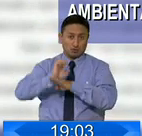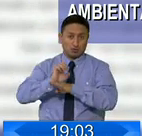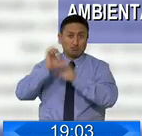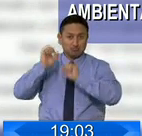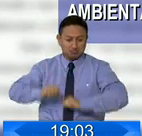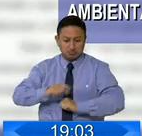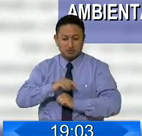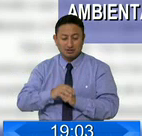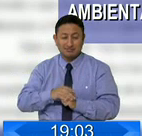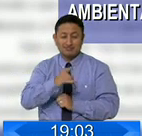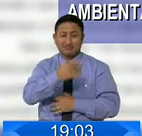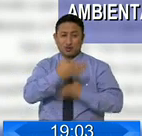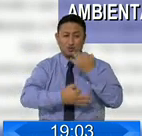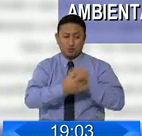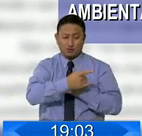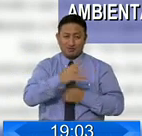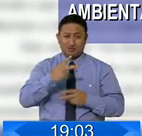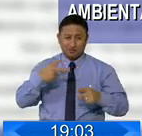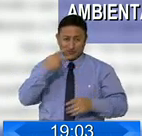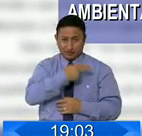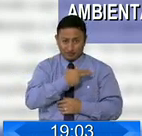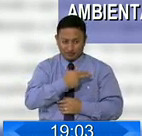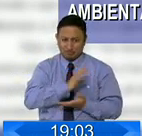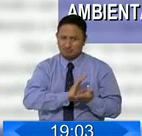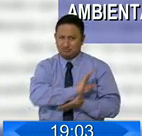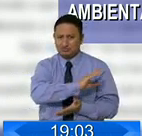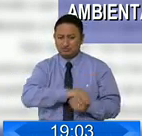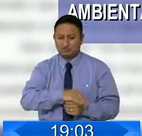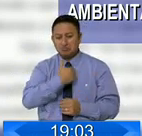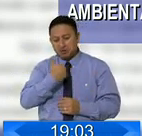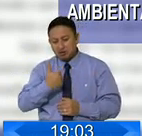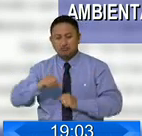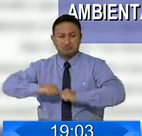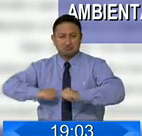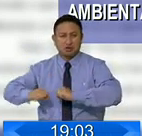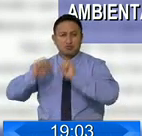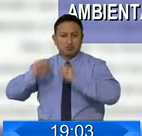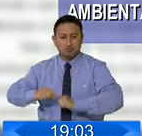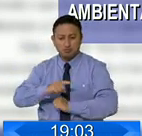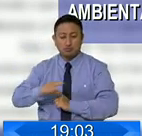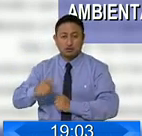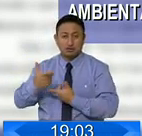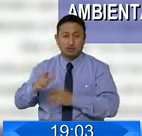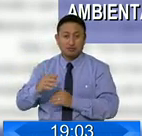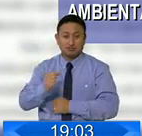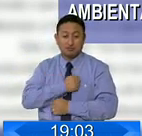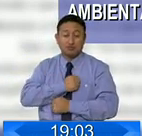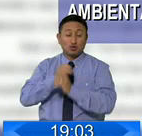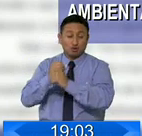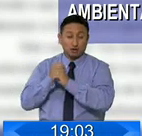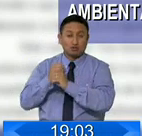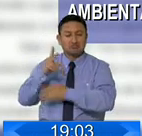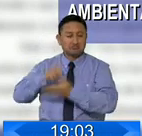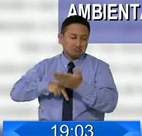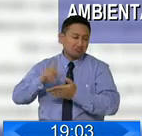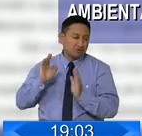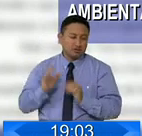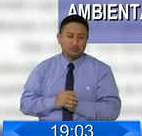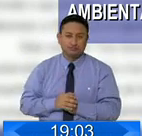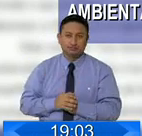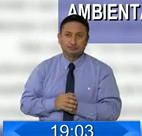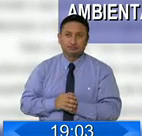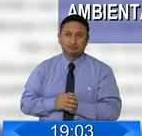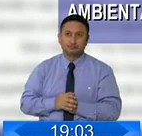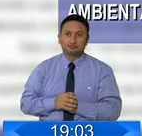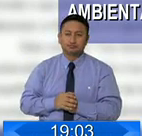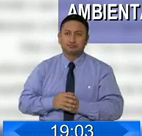a repudiar este esquema fraudulento y hacer esfuerzos constructivos para dar cumplimiento a sus propias obligaciones ambientales,